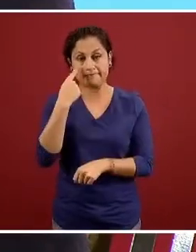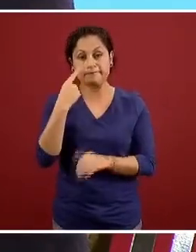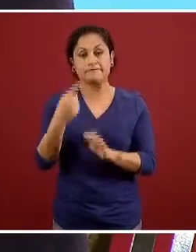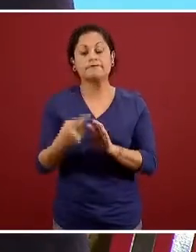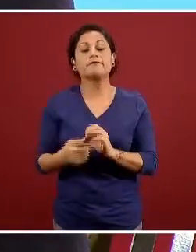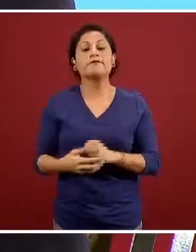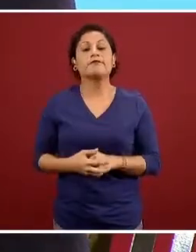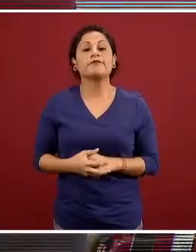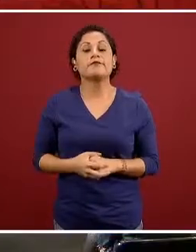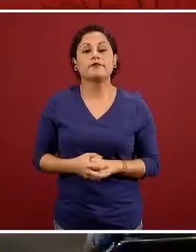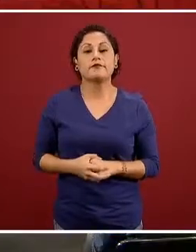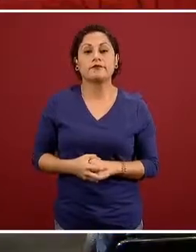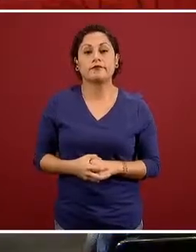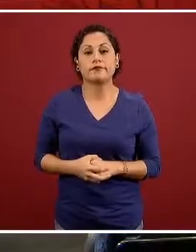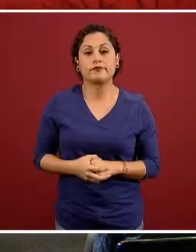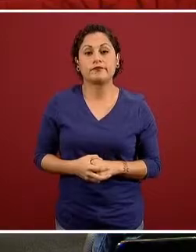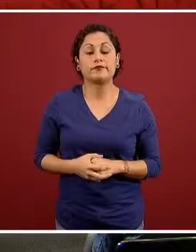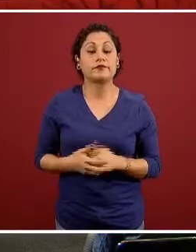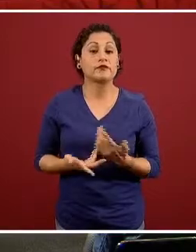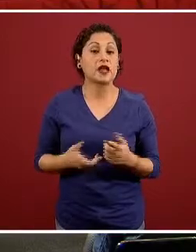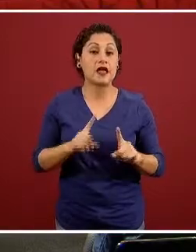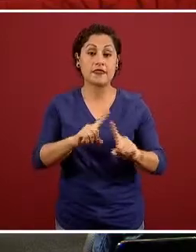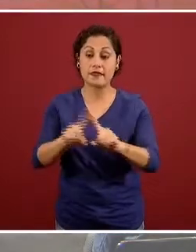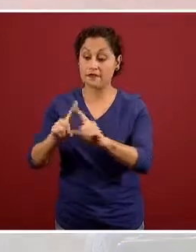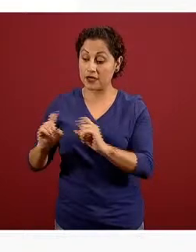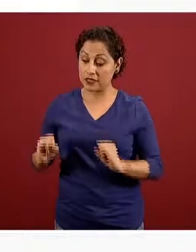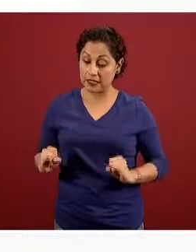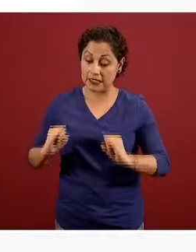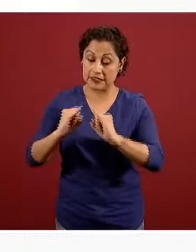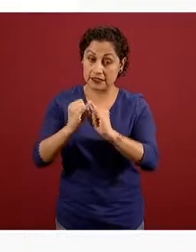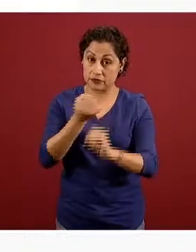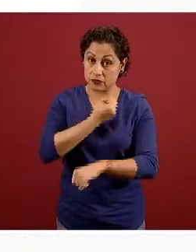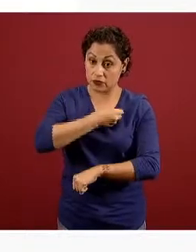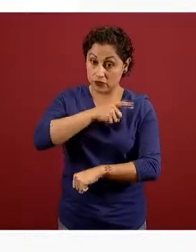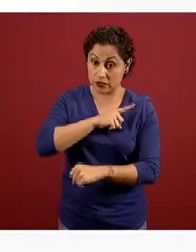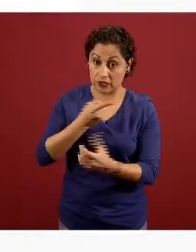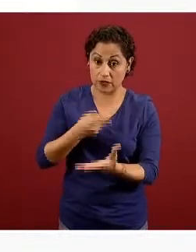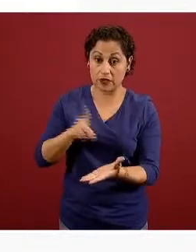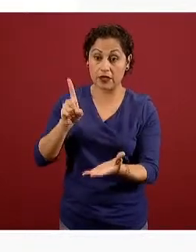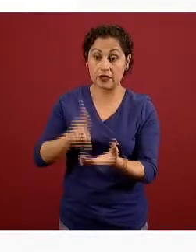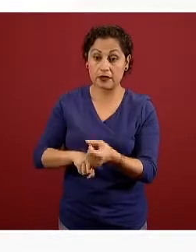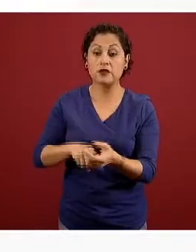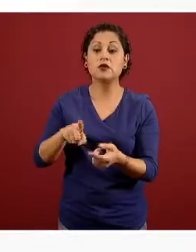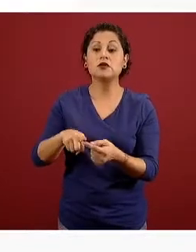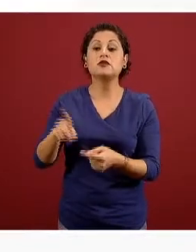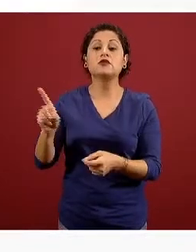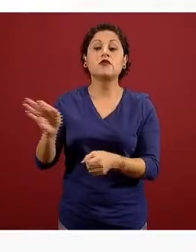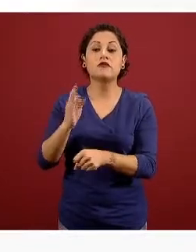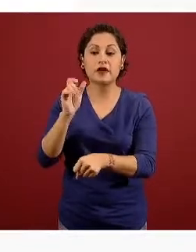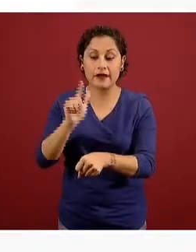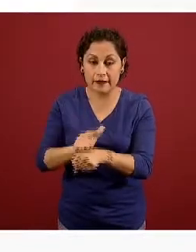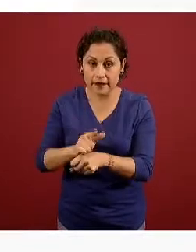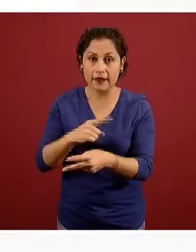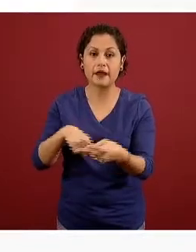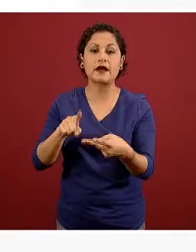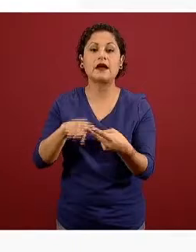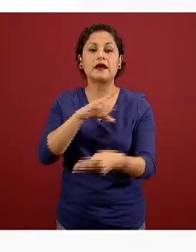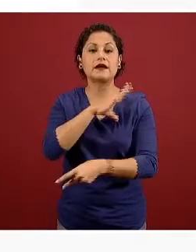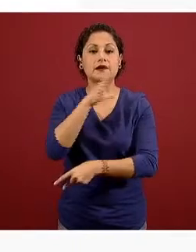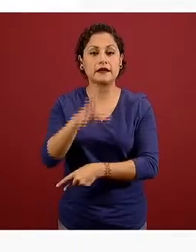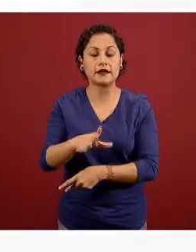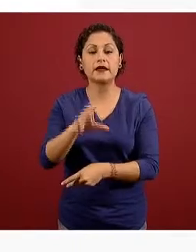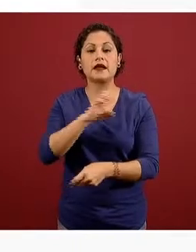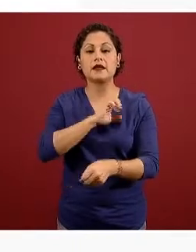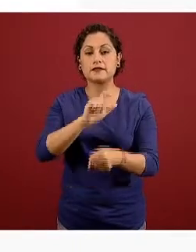camas, obviamente, de los institutos nacionales de salud, de los hospitales COVID, de los hospitales federales, del Hospital Regional de Alta